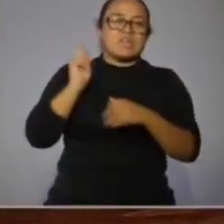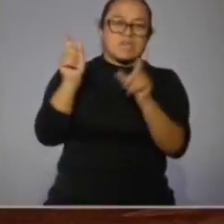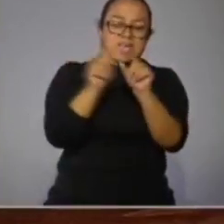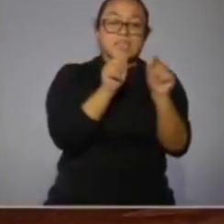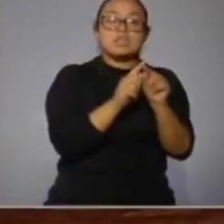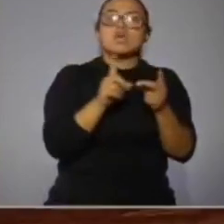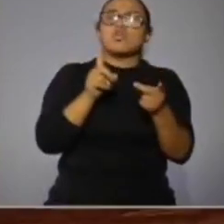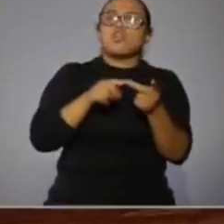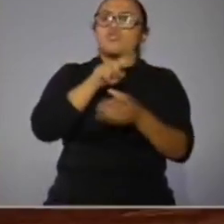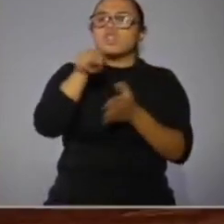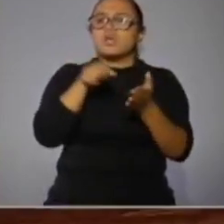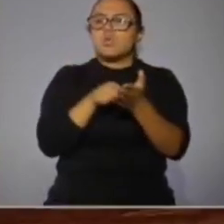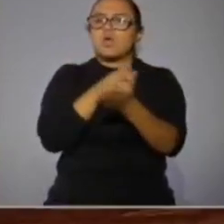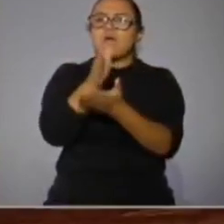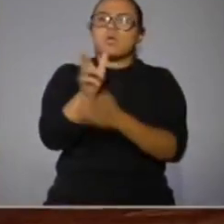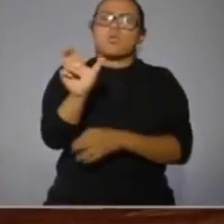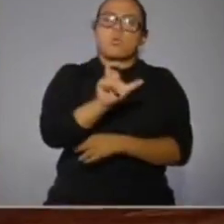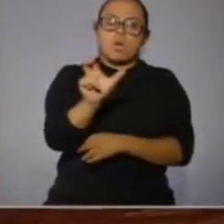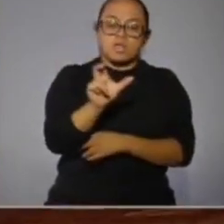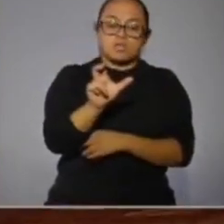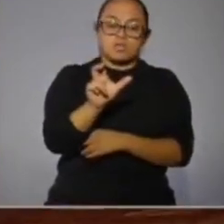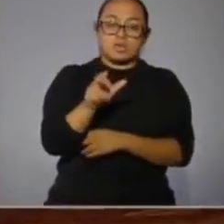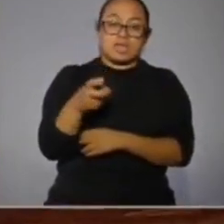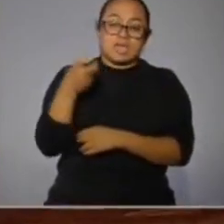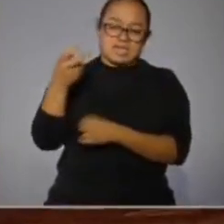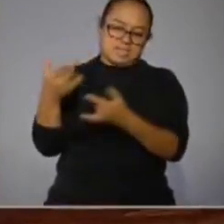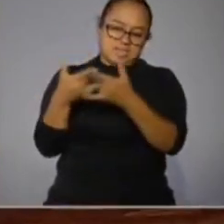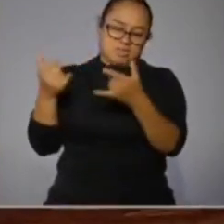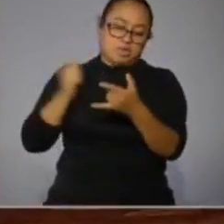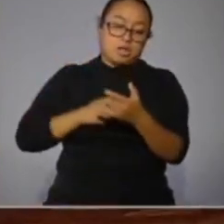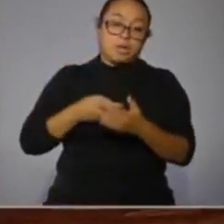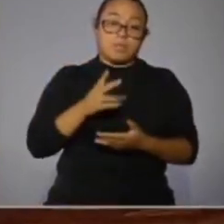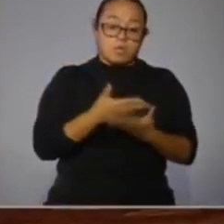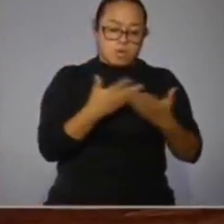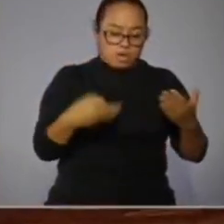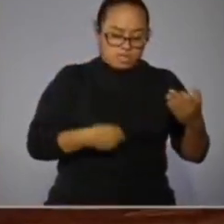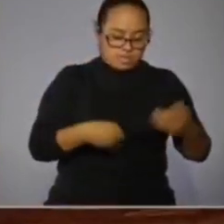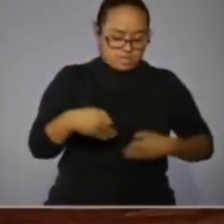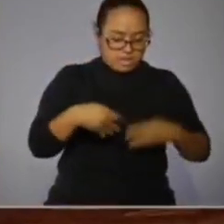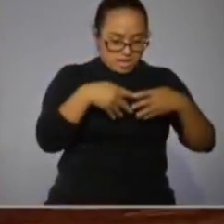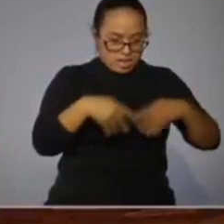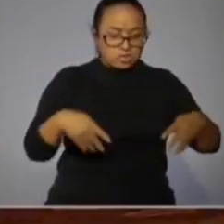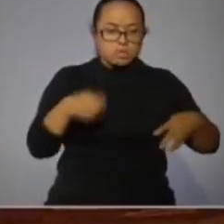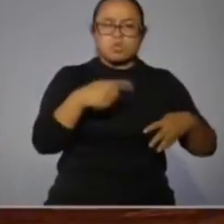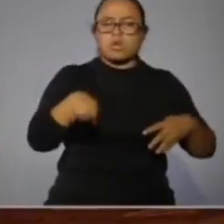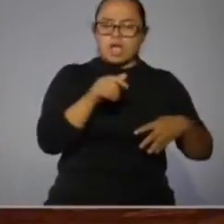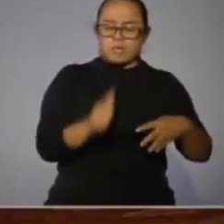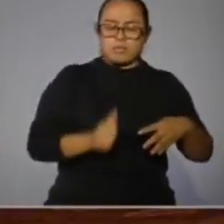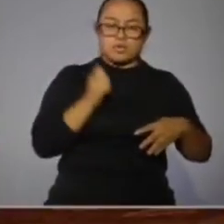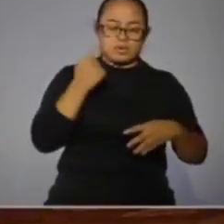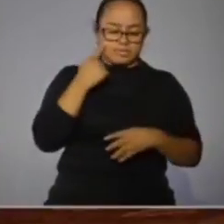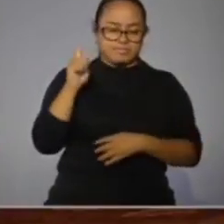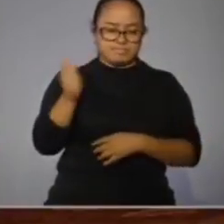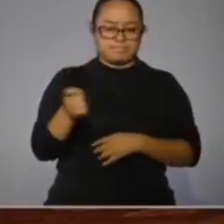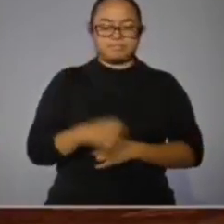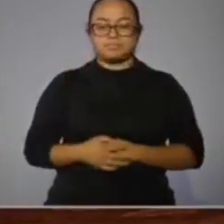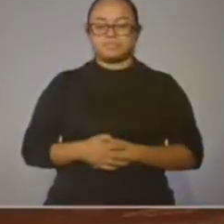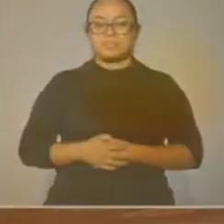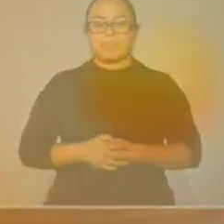cuándo y por qué no se pueden perder esto, que si bien está basado en un clásico, hoy es una obra de teatro mexicana que no podemos perdernos. Barba Azul.